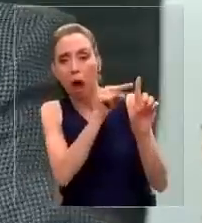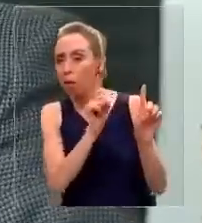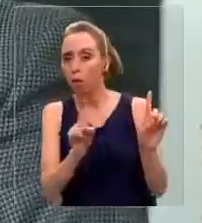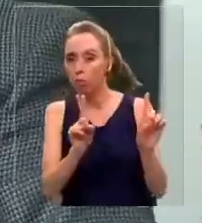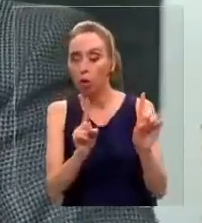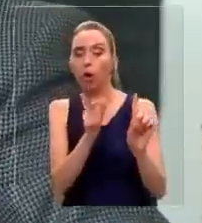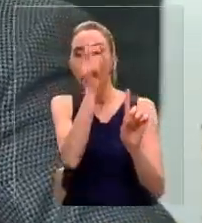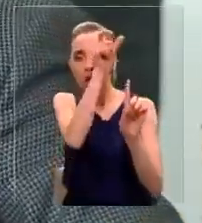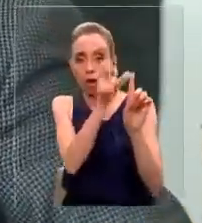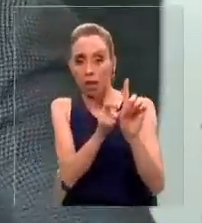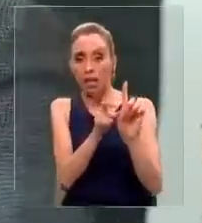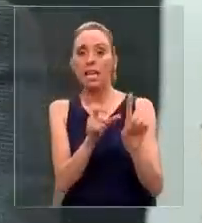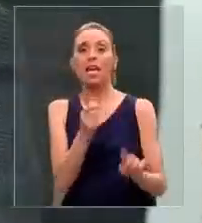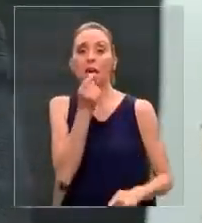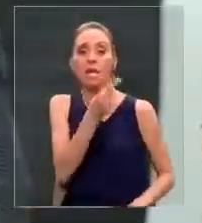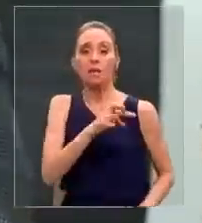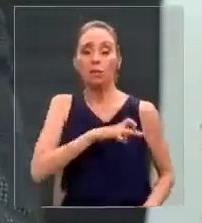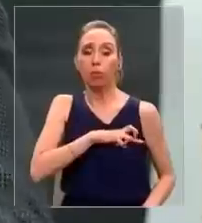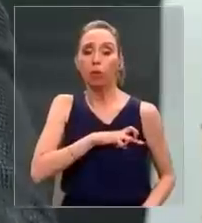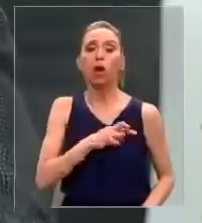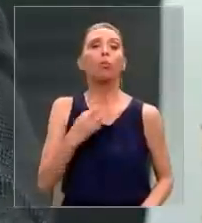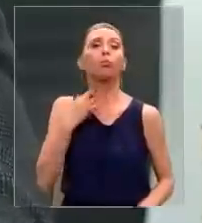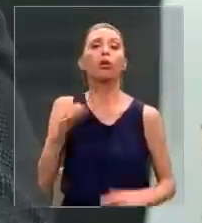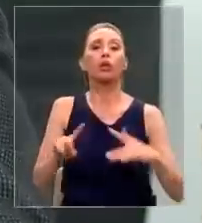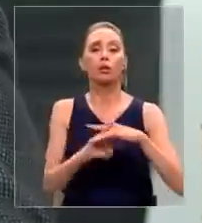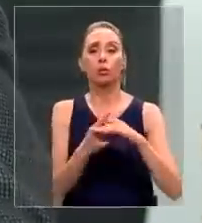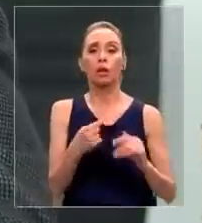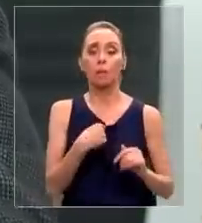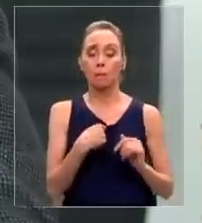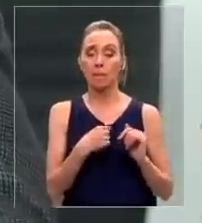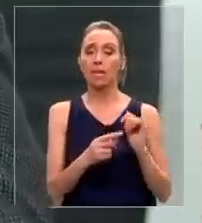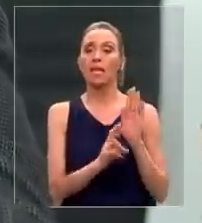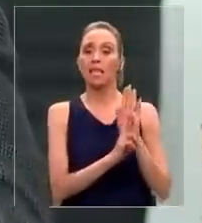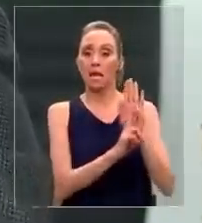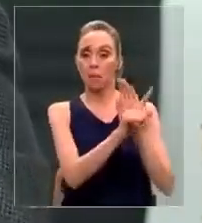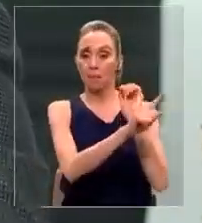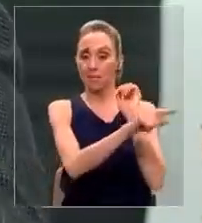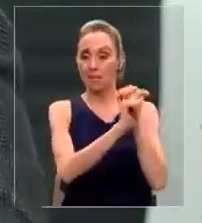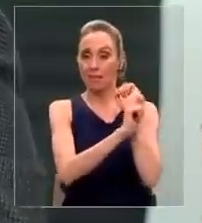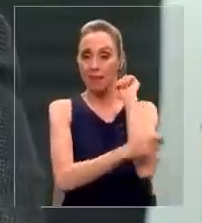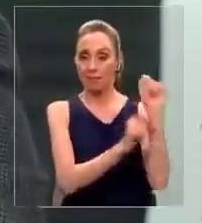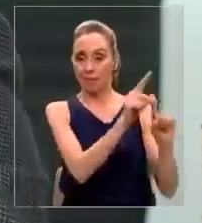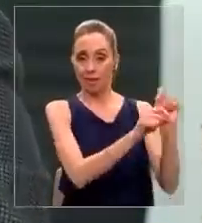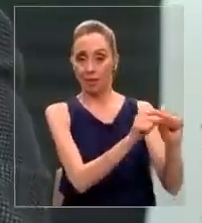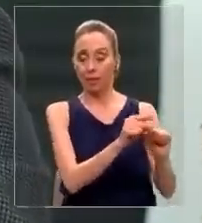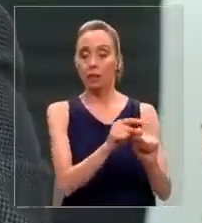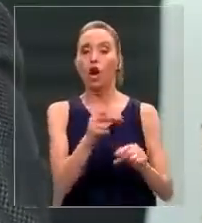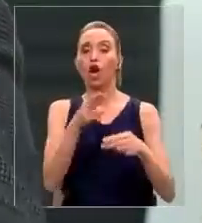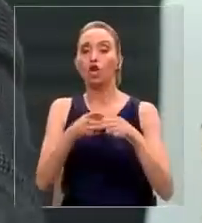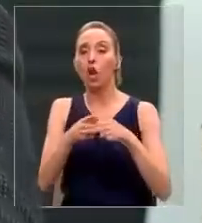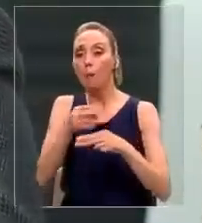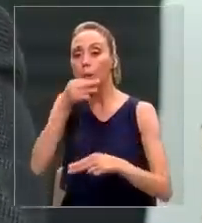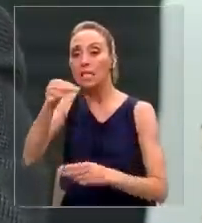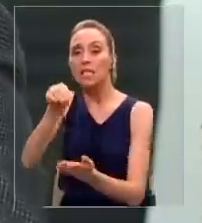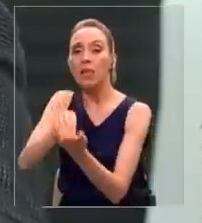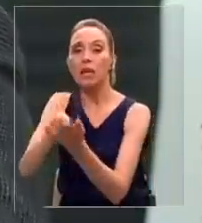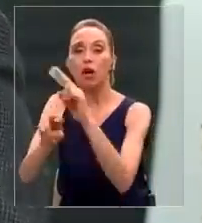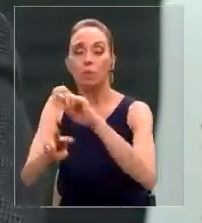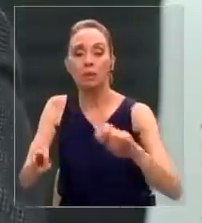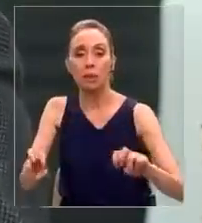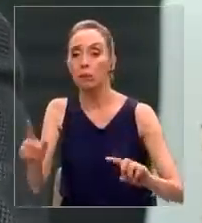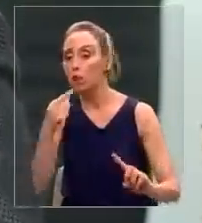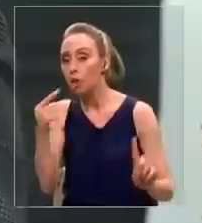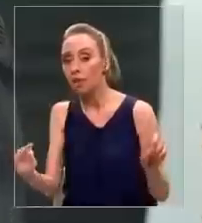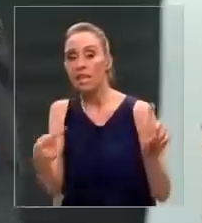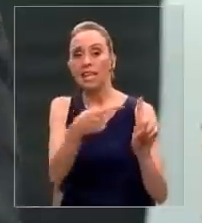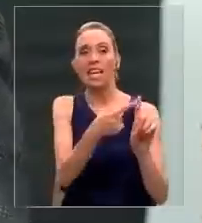La calidad de imputado surge porque mi representado fue mencionado en una investigación, pero no se le atribuye